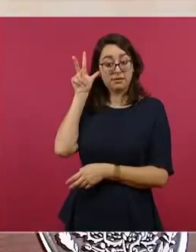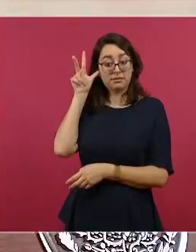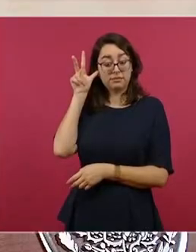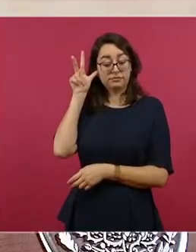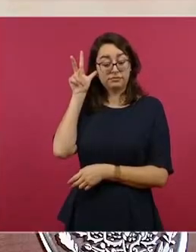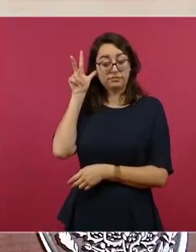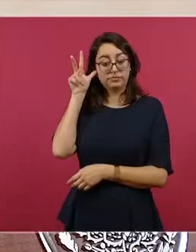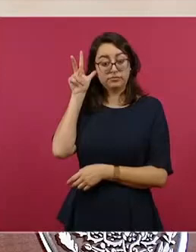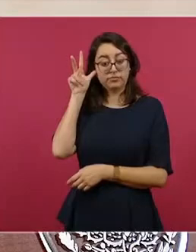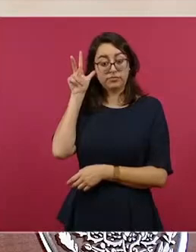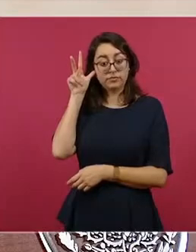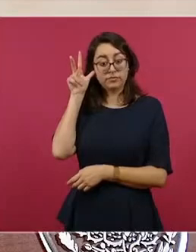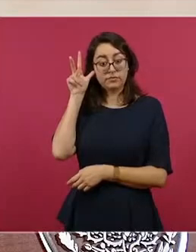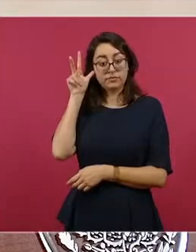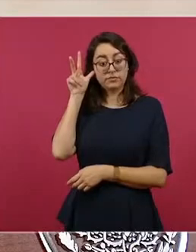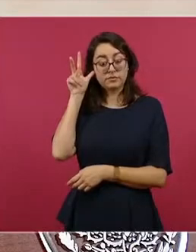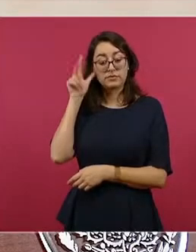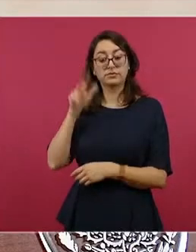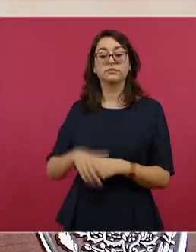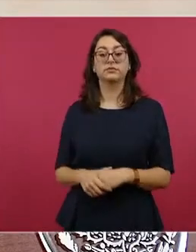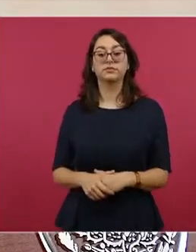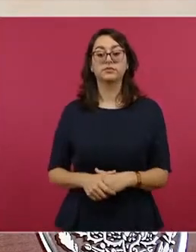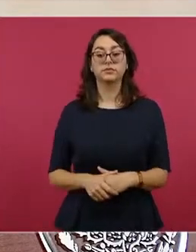Todo esto es para que